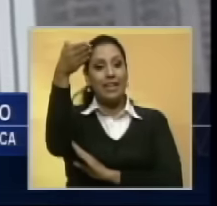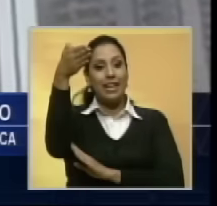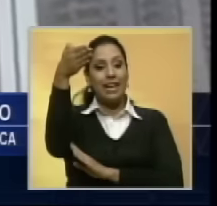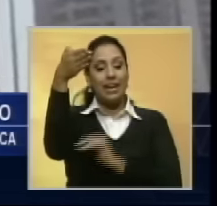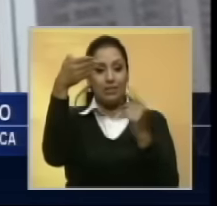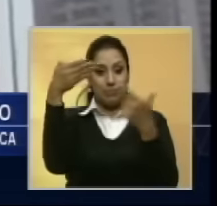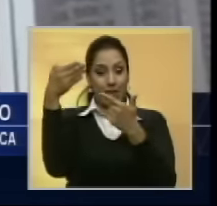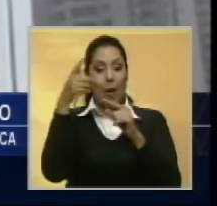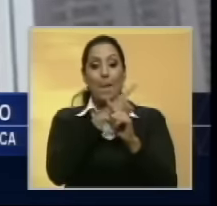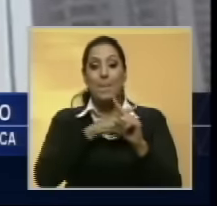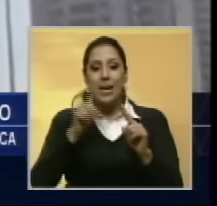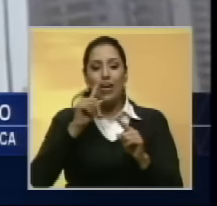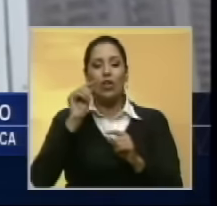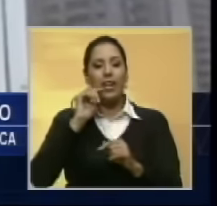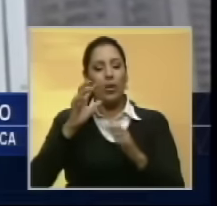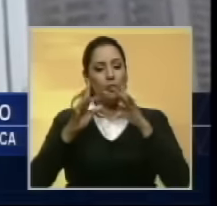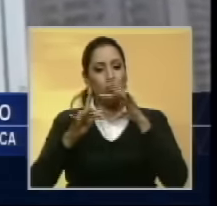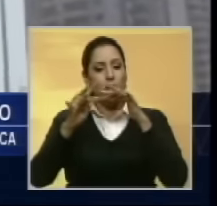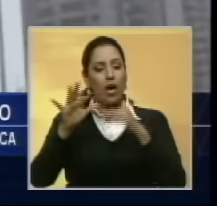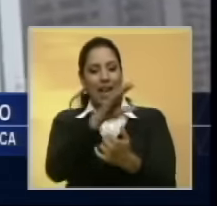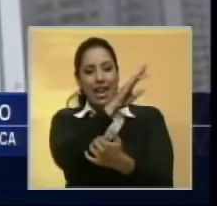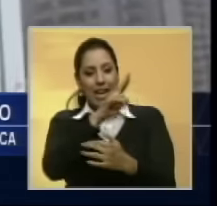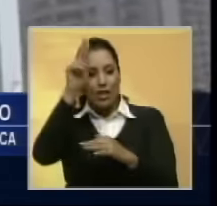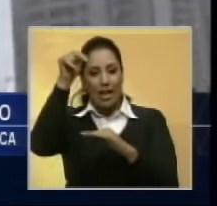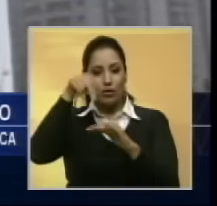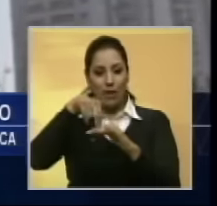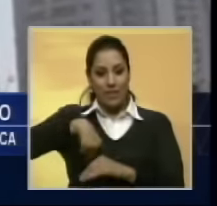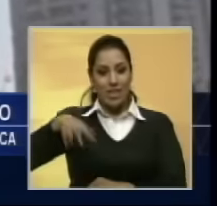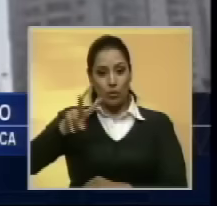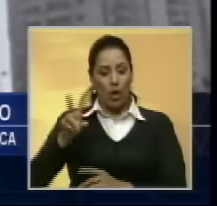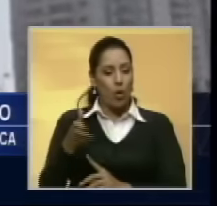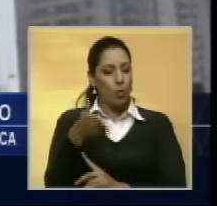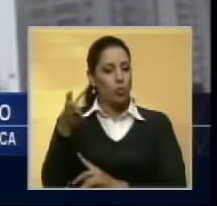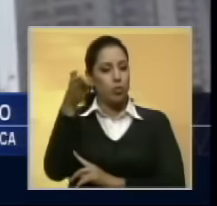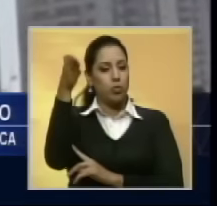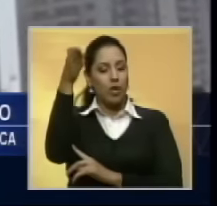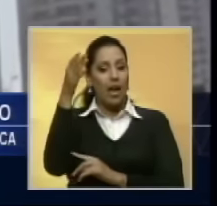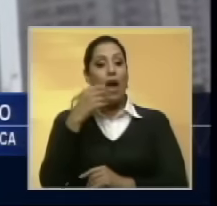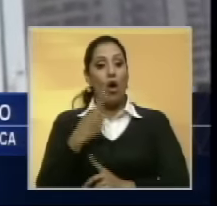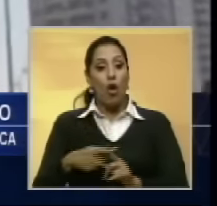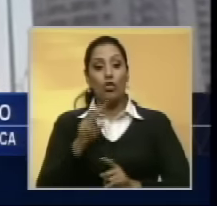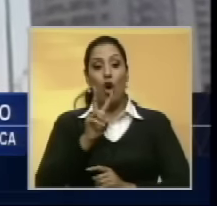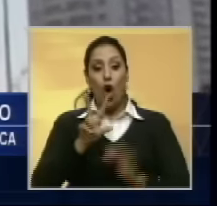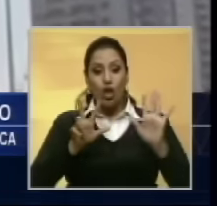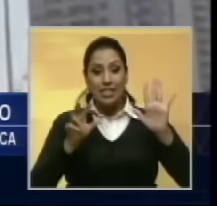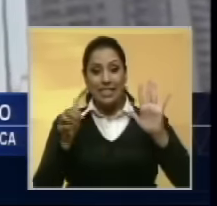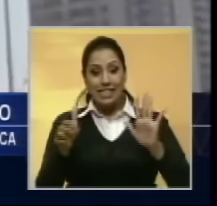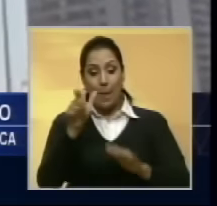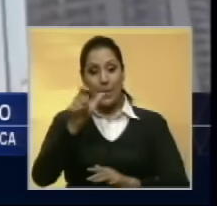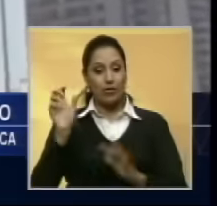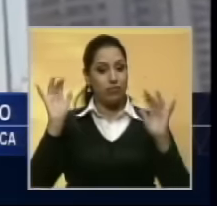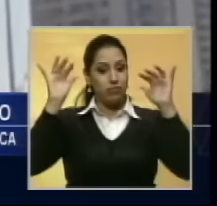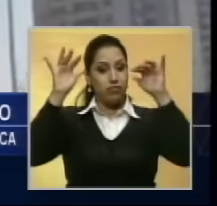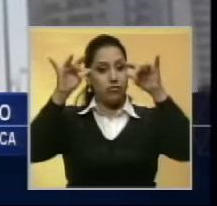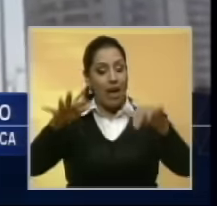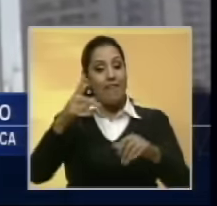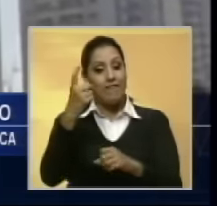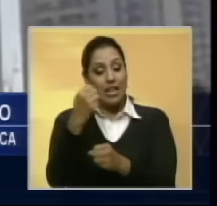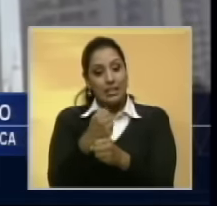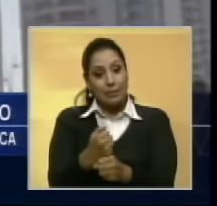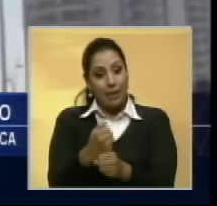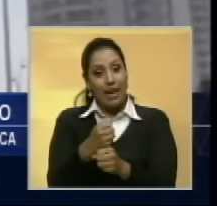en la villa mientras sonaban los acordes del himno nacional. Se espera que el resto de los 86 representantes de Venezuela lleguen a Río para la